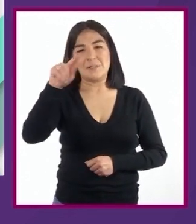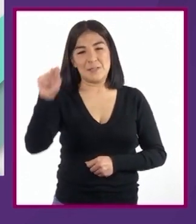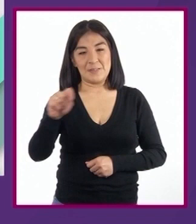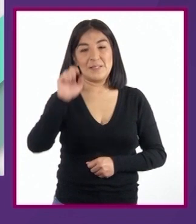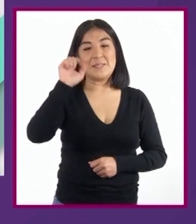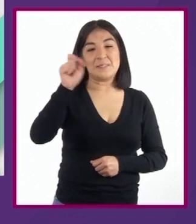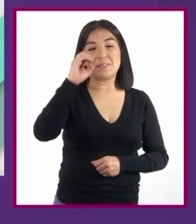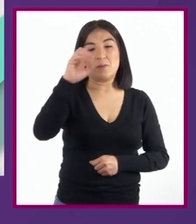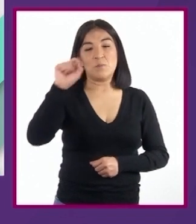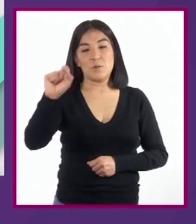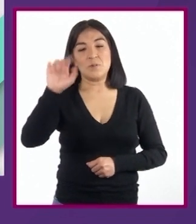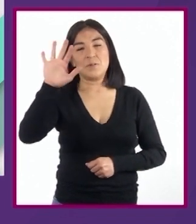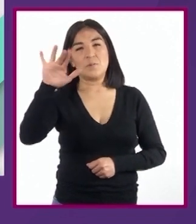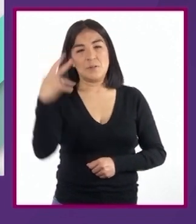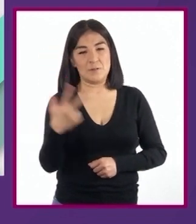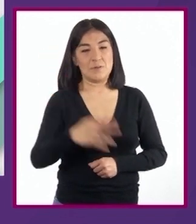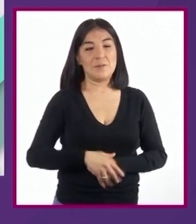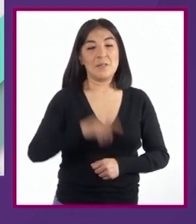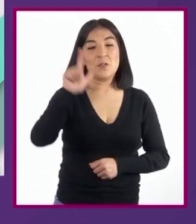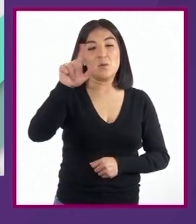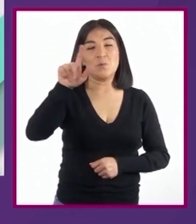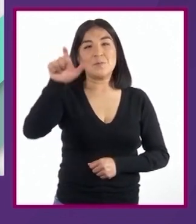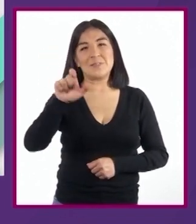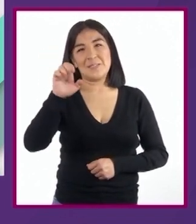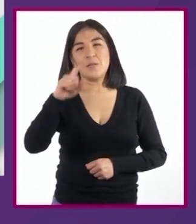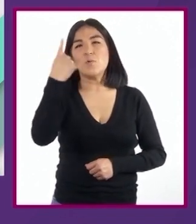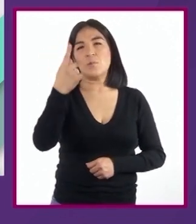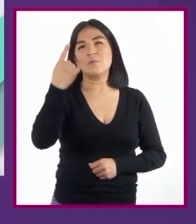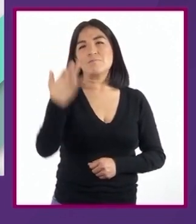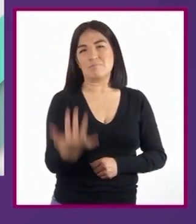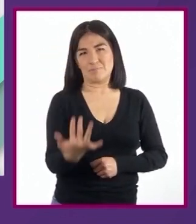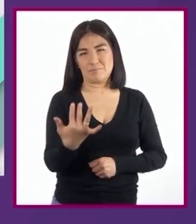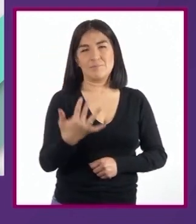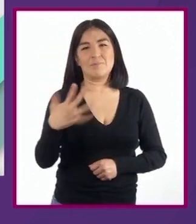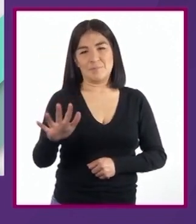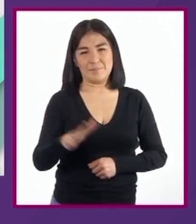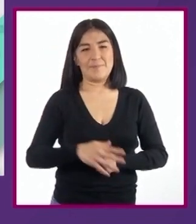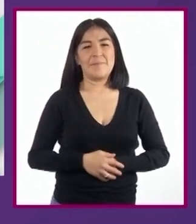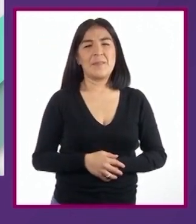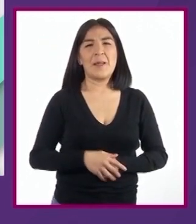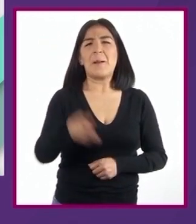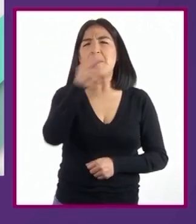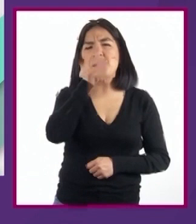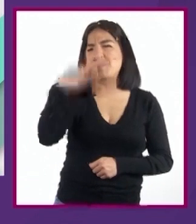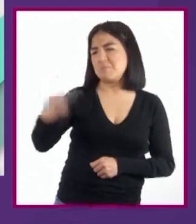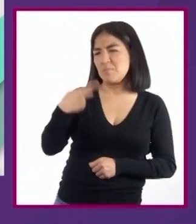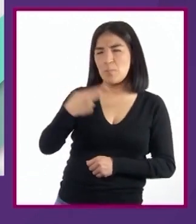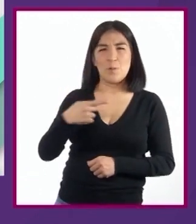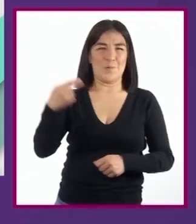0.58 y los Lutze 1/10. Mi papá me preguntó, utilizando la